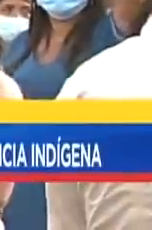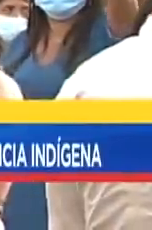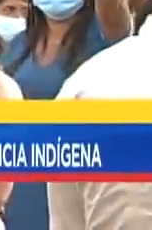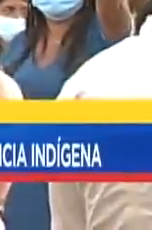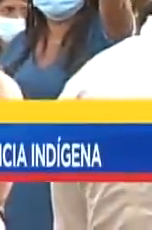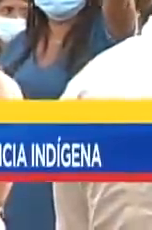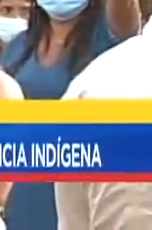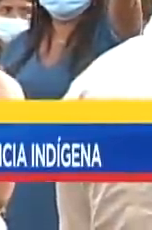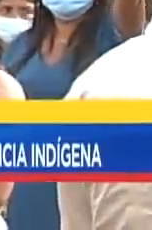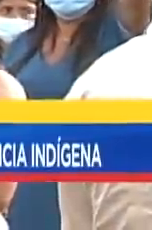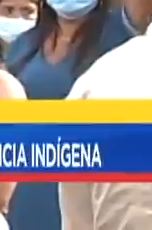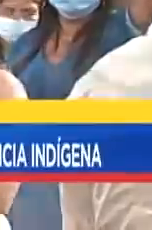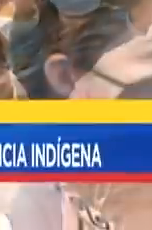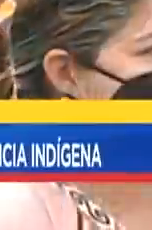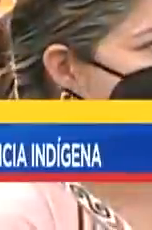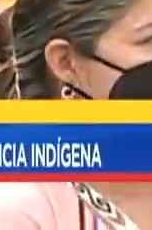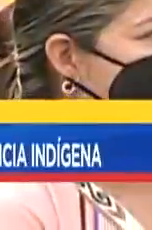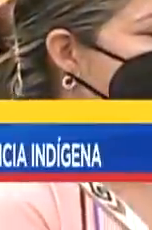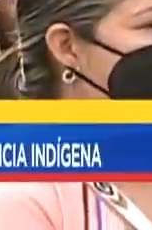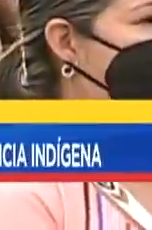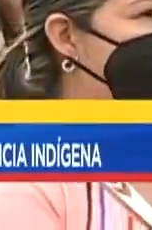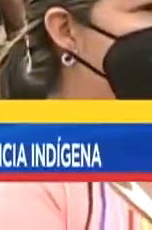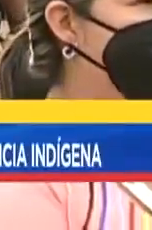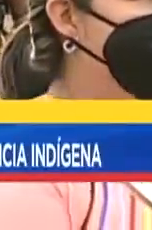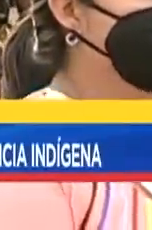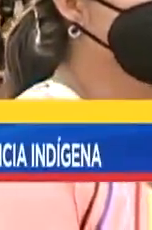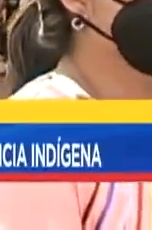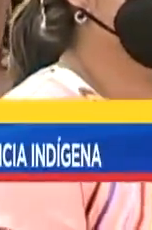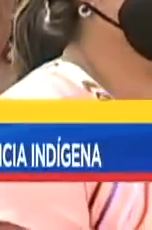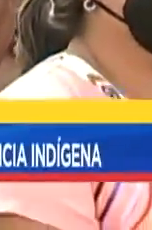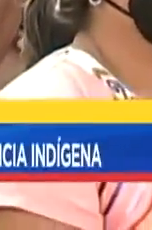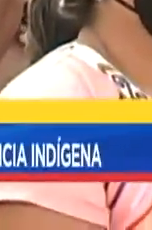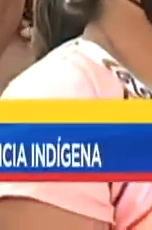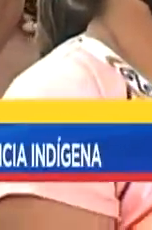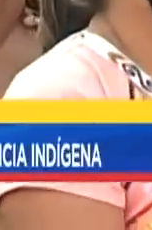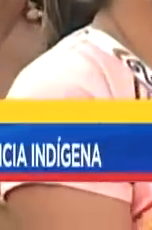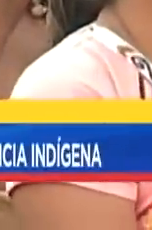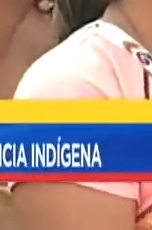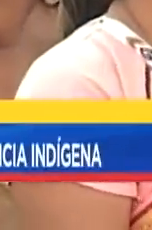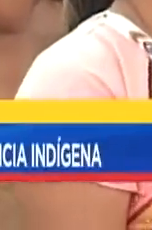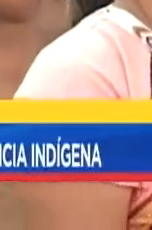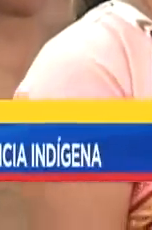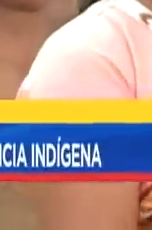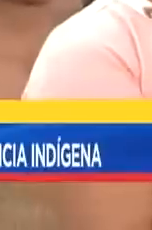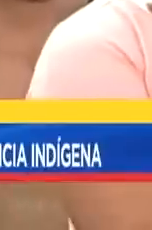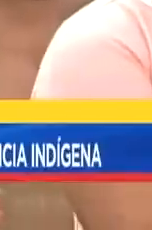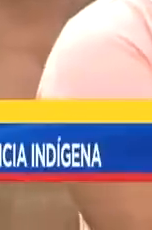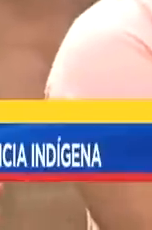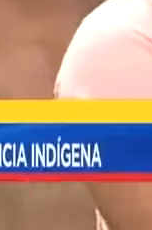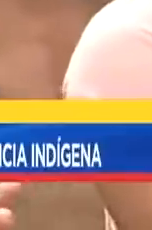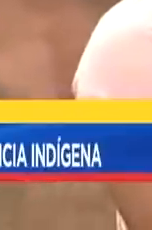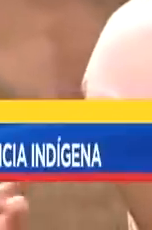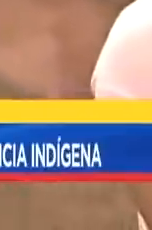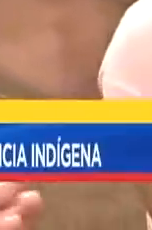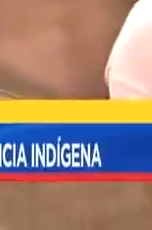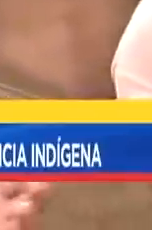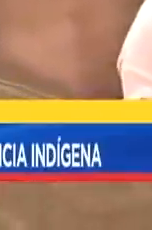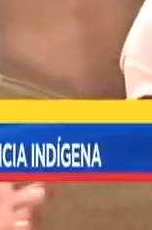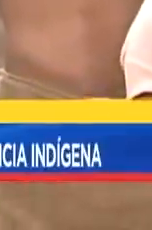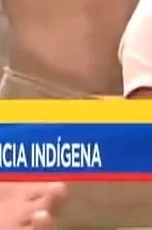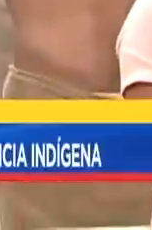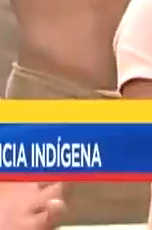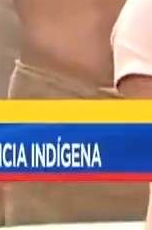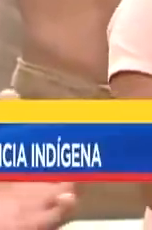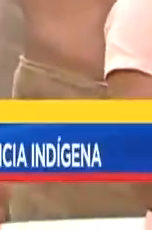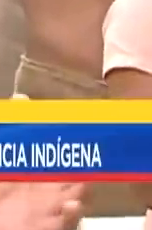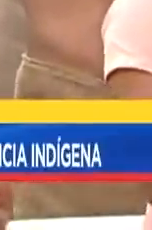la fuerza y al amor, y continuará estando en la casa del pueblo para seguir guiando las políticas de esta